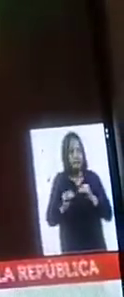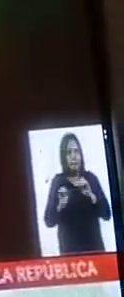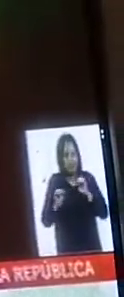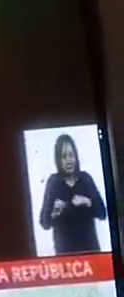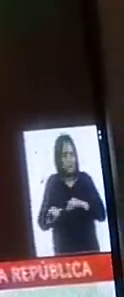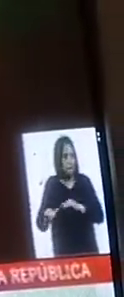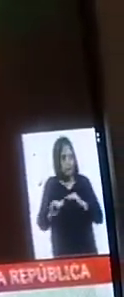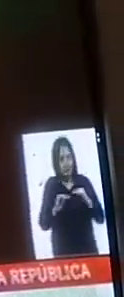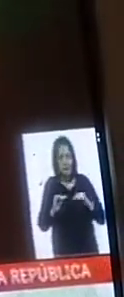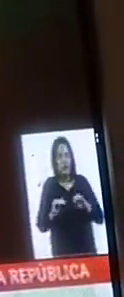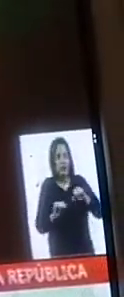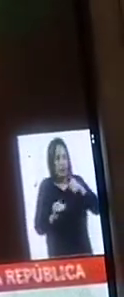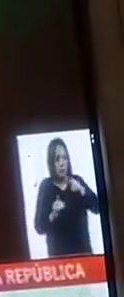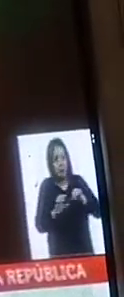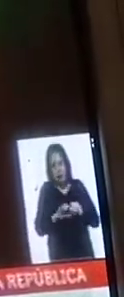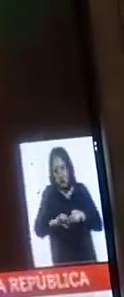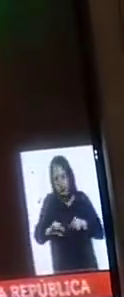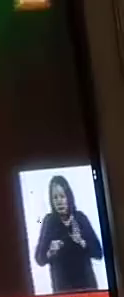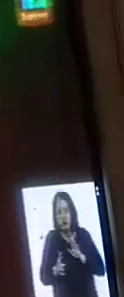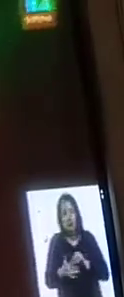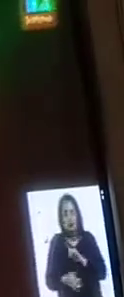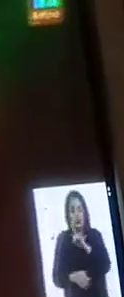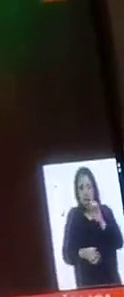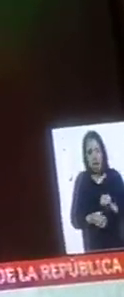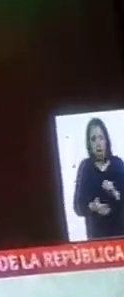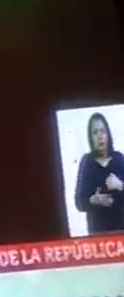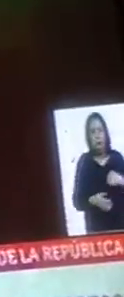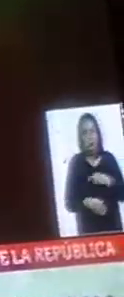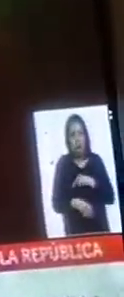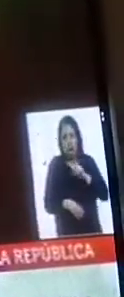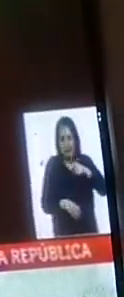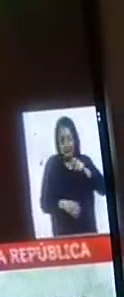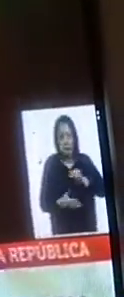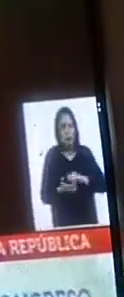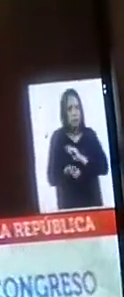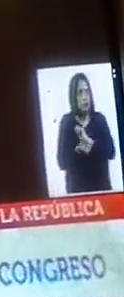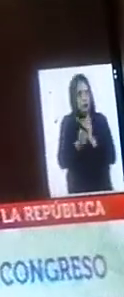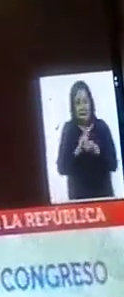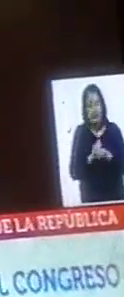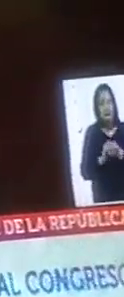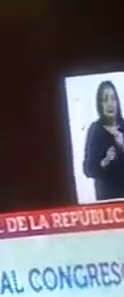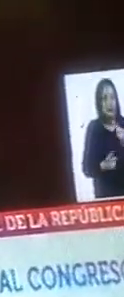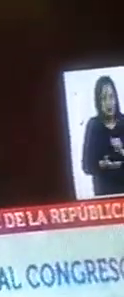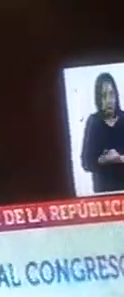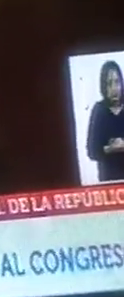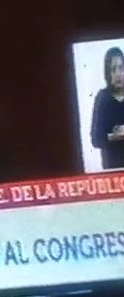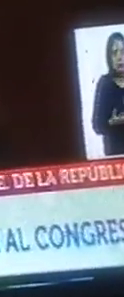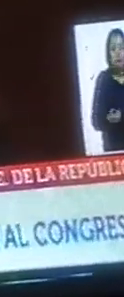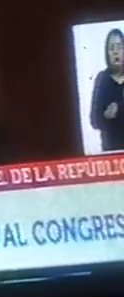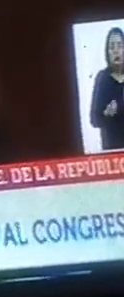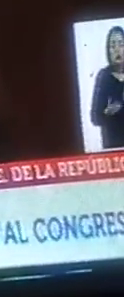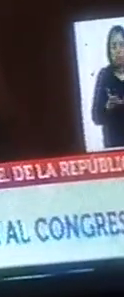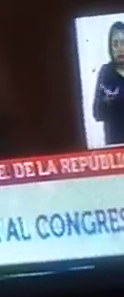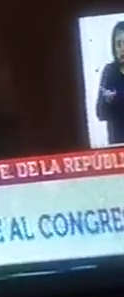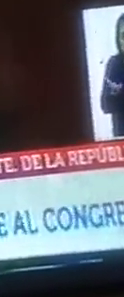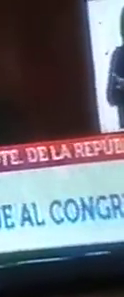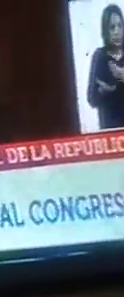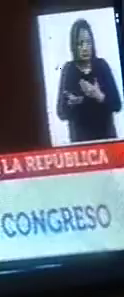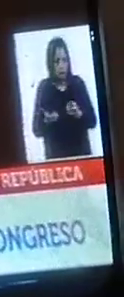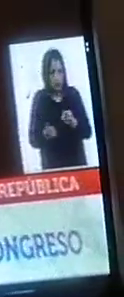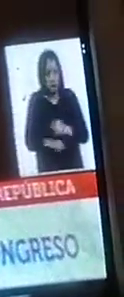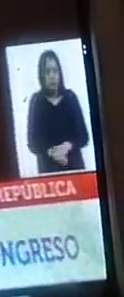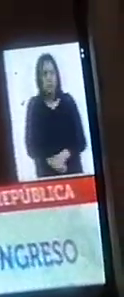y saneamiento al 100% para ello necesitamos un cambio total en la forma de servir al estado